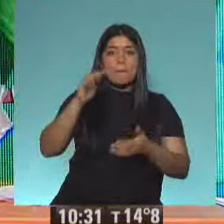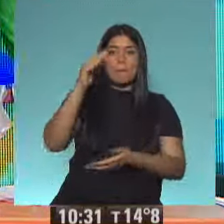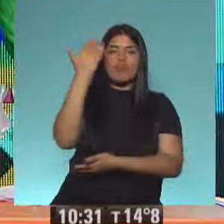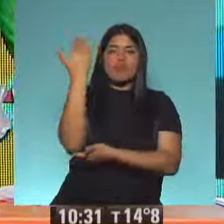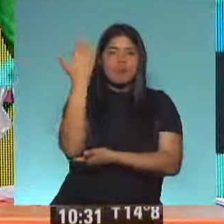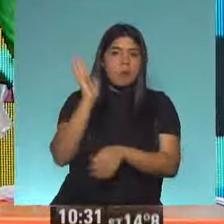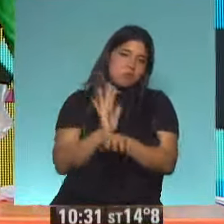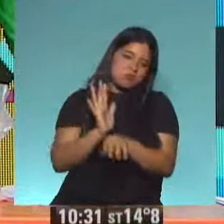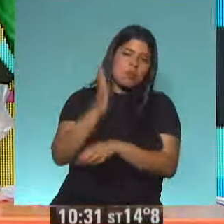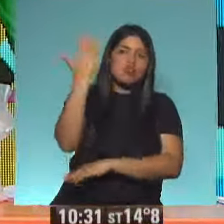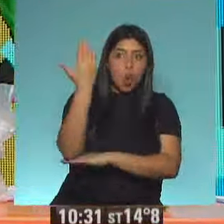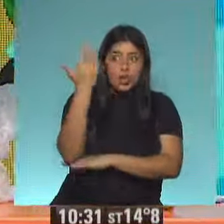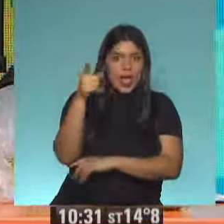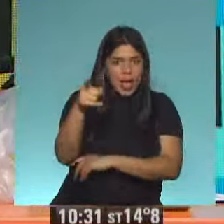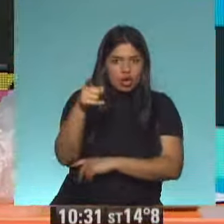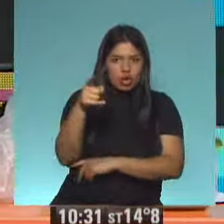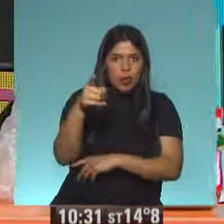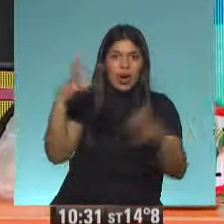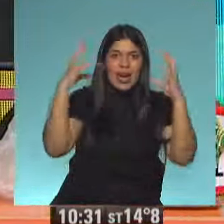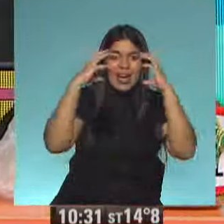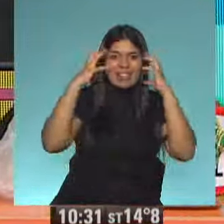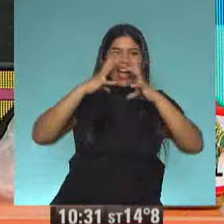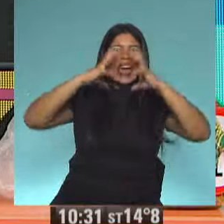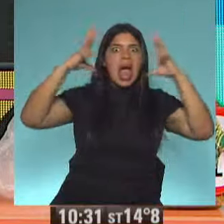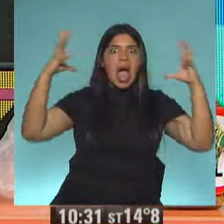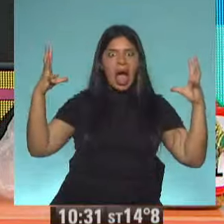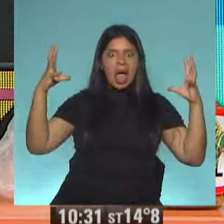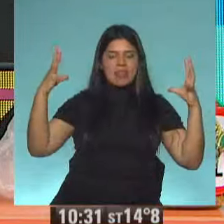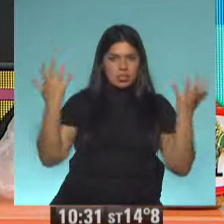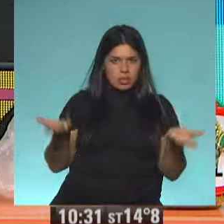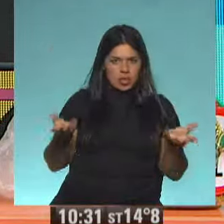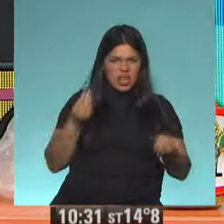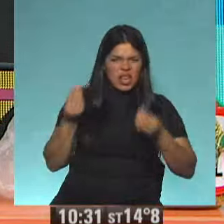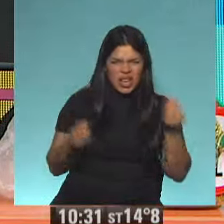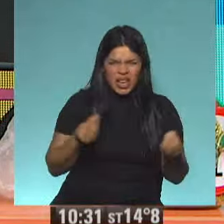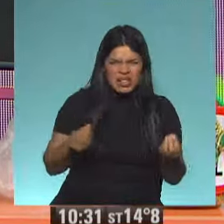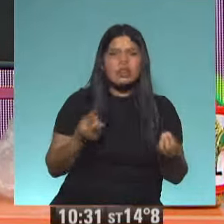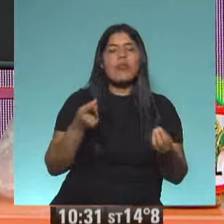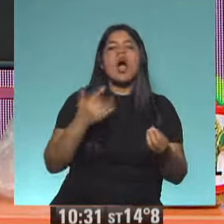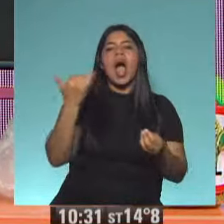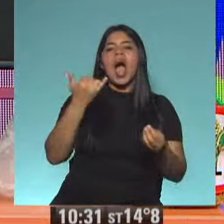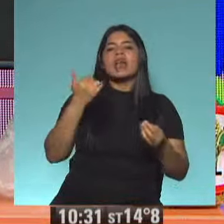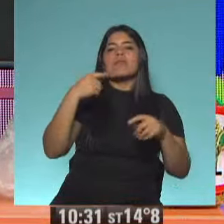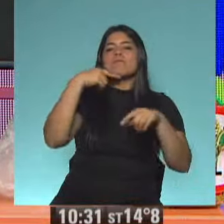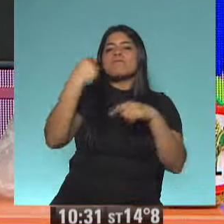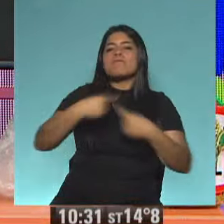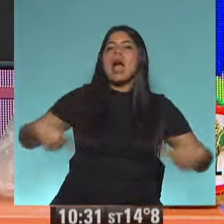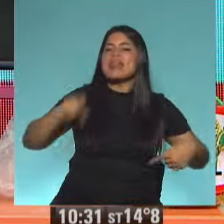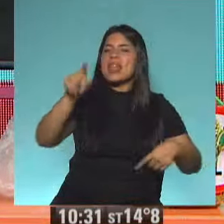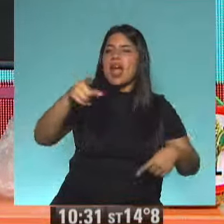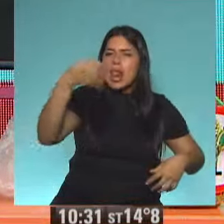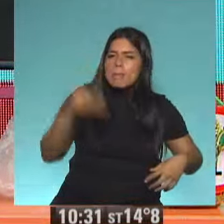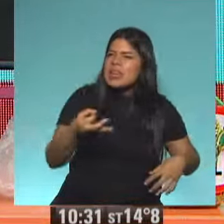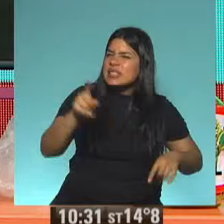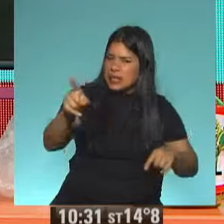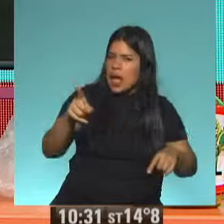Cabezudos. ¿Sí? Esa es una de las características del carnaval, que se hacen con cartapesta estos muñecos. Y bueno, es un carnaval muy famoso y